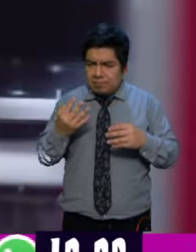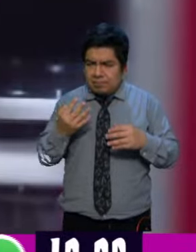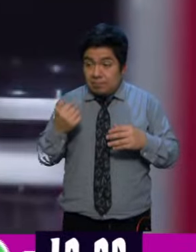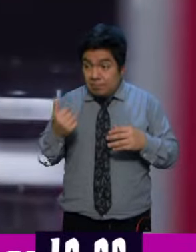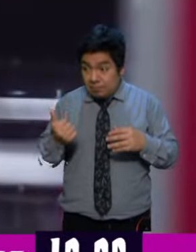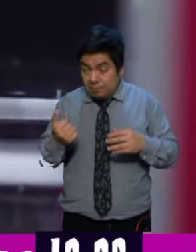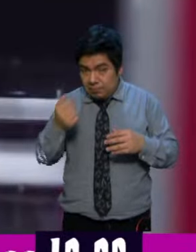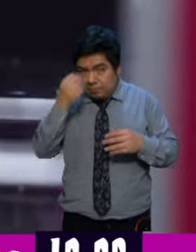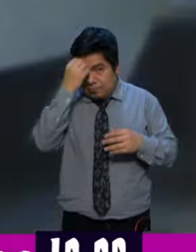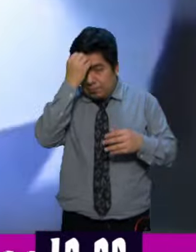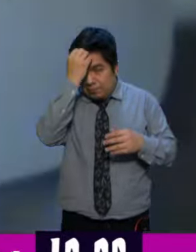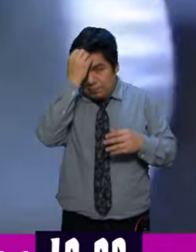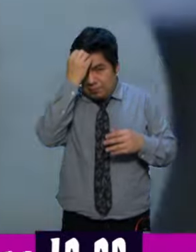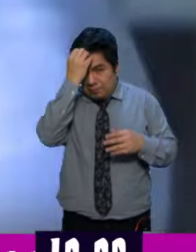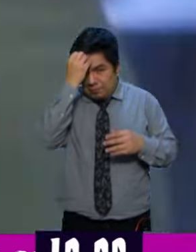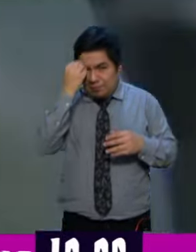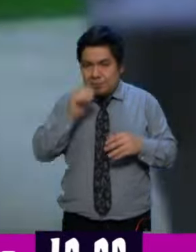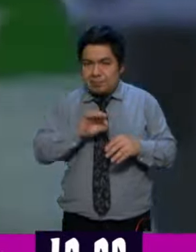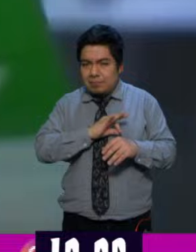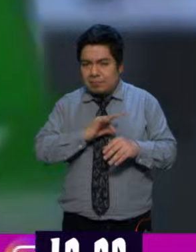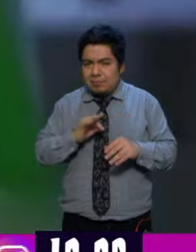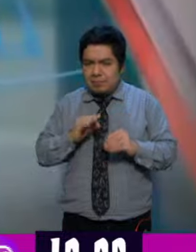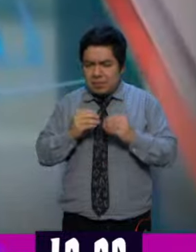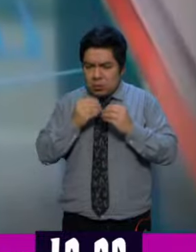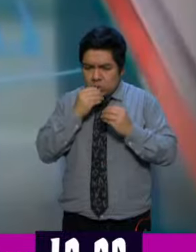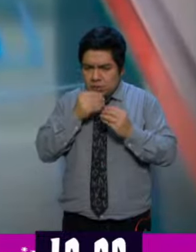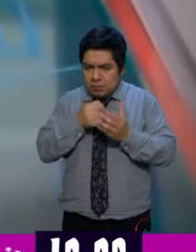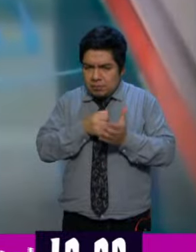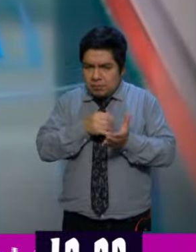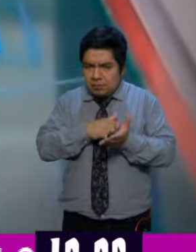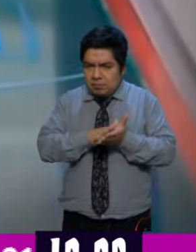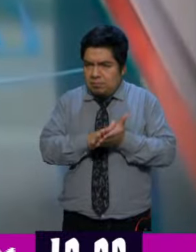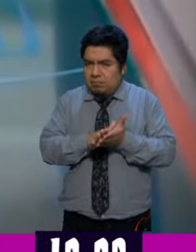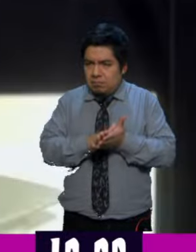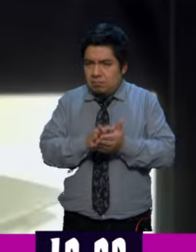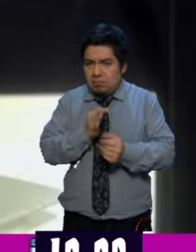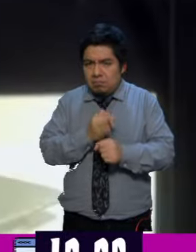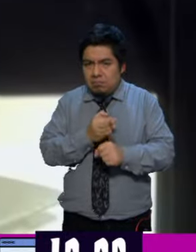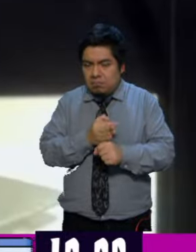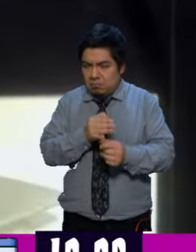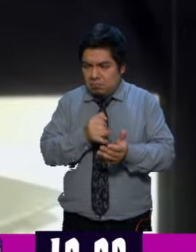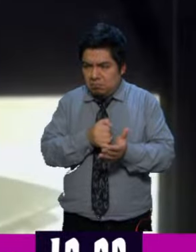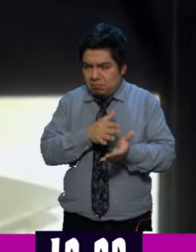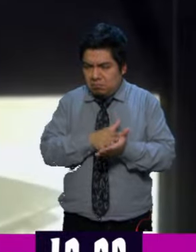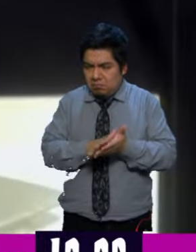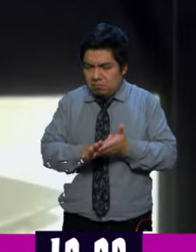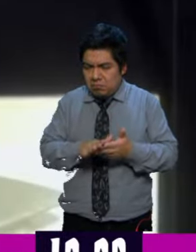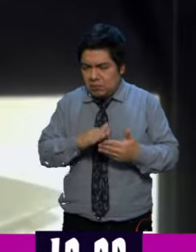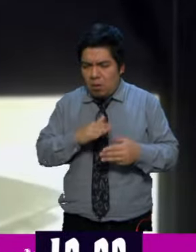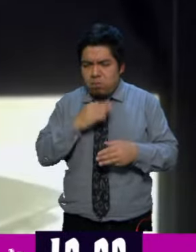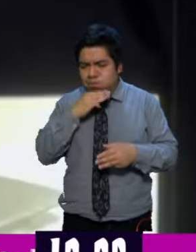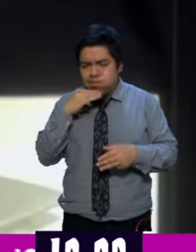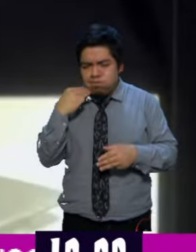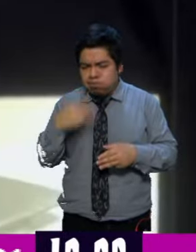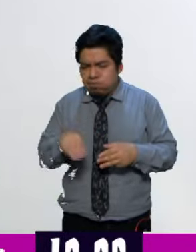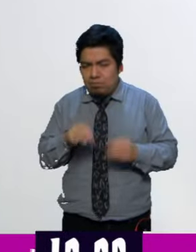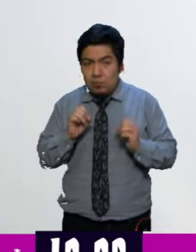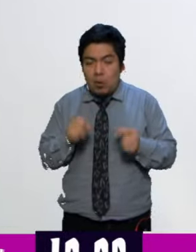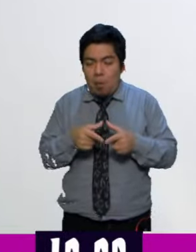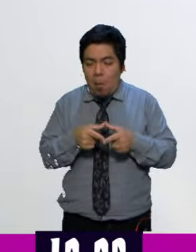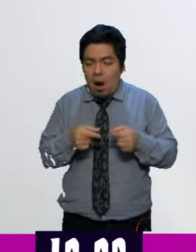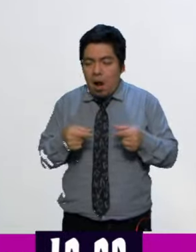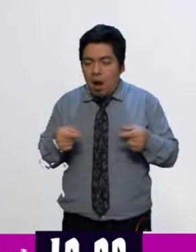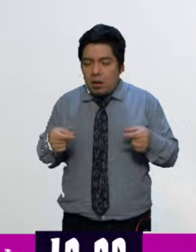seis. Que ya se puede imprimir comida. Pues que nos diga cómo y ahorita nos imprimimos unas enmoladas, chavo. Unos chilaquilis